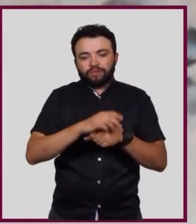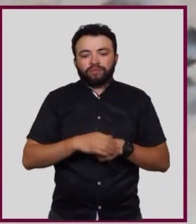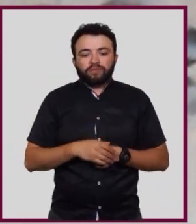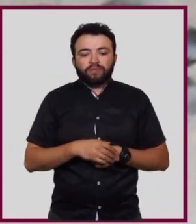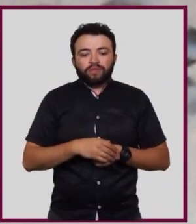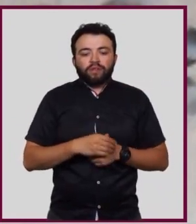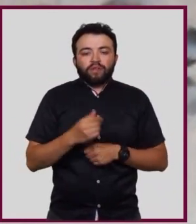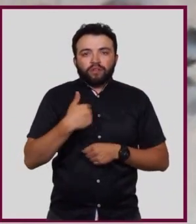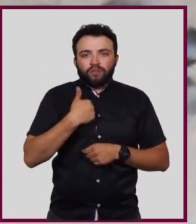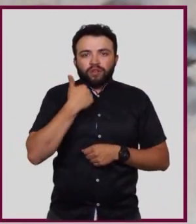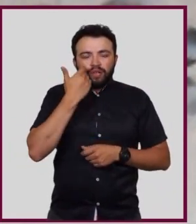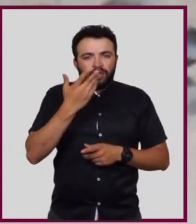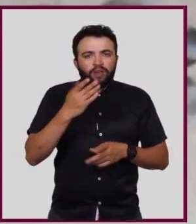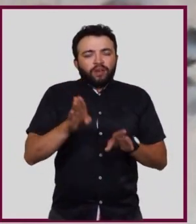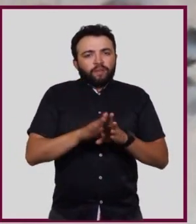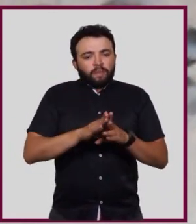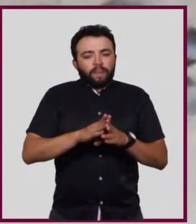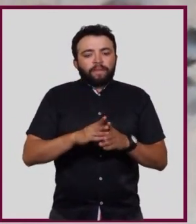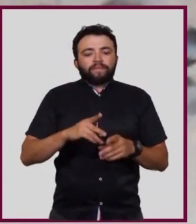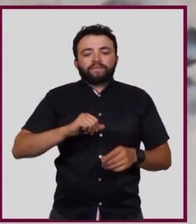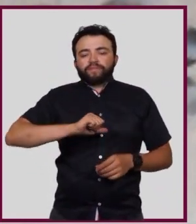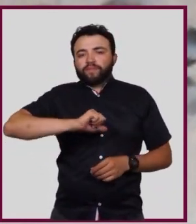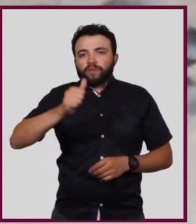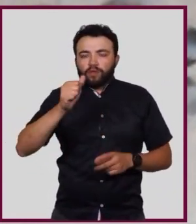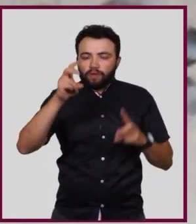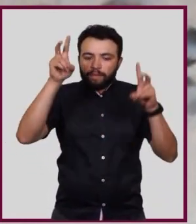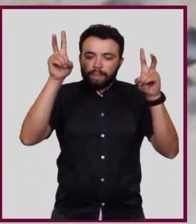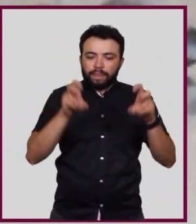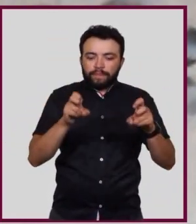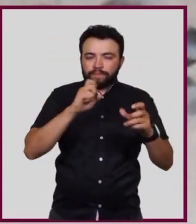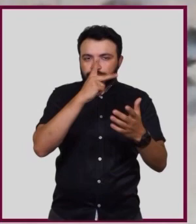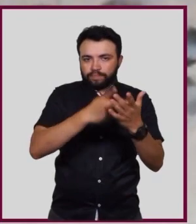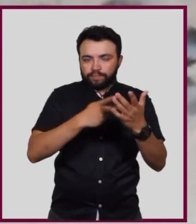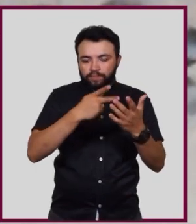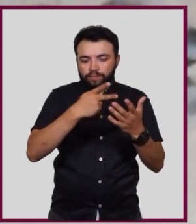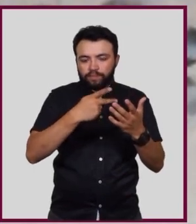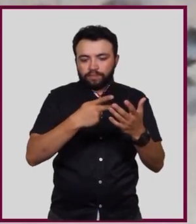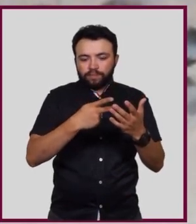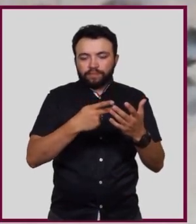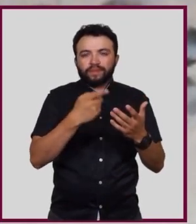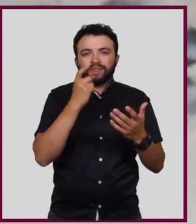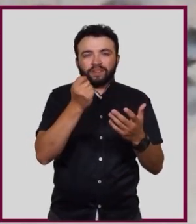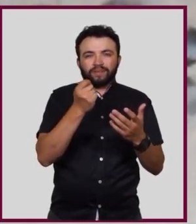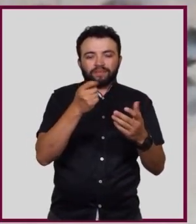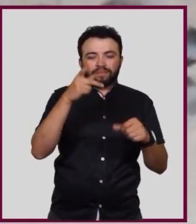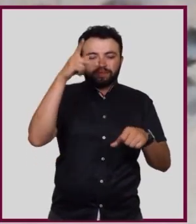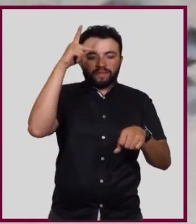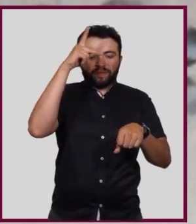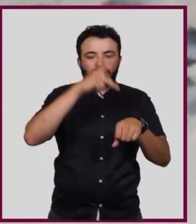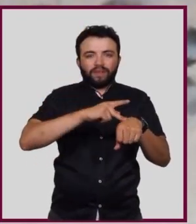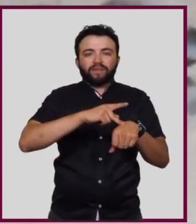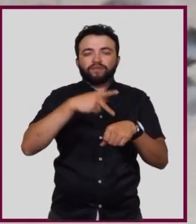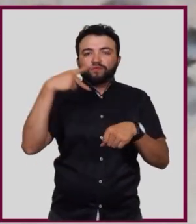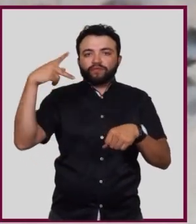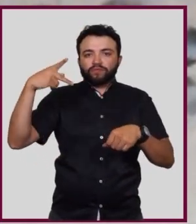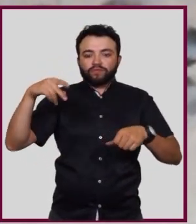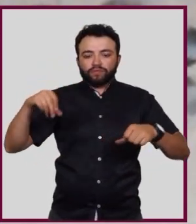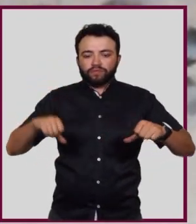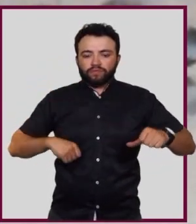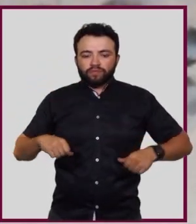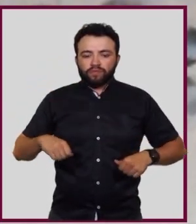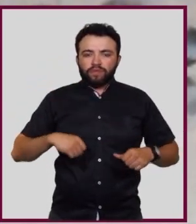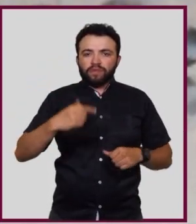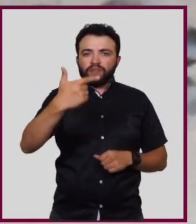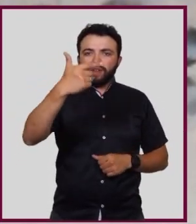pertinente que pasemos a nuestro siguiente tema del programa de hoy. Se trata de la obra de piedra del artista Gabriel Orozco. ¿Y por